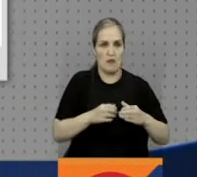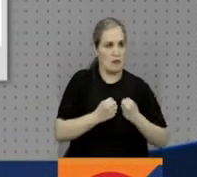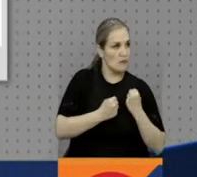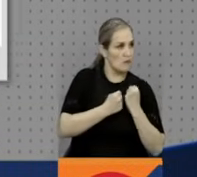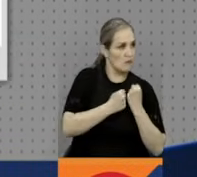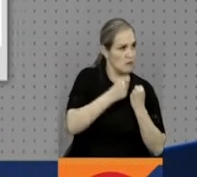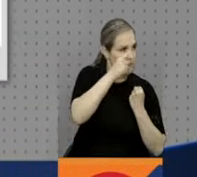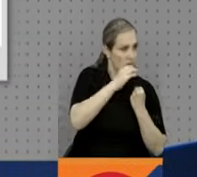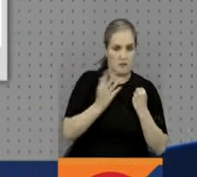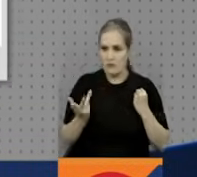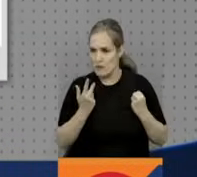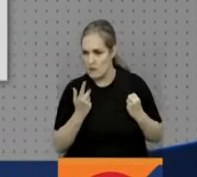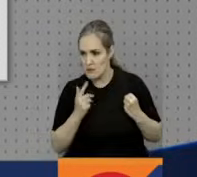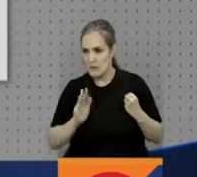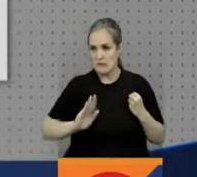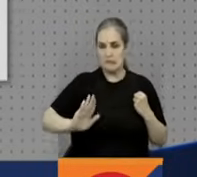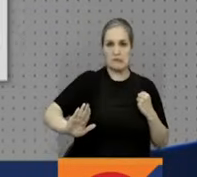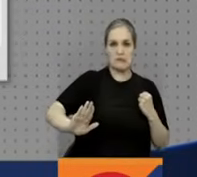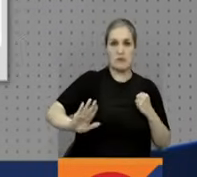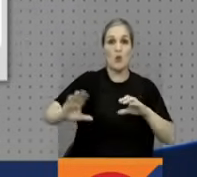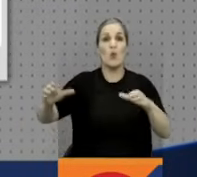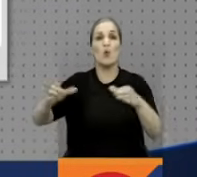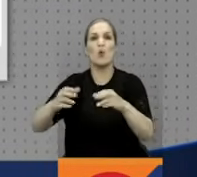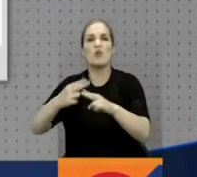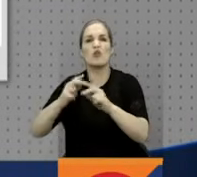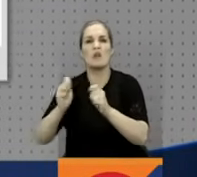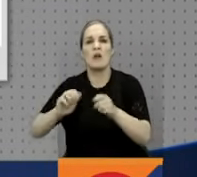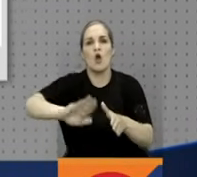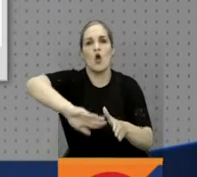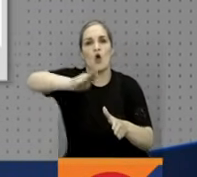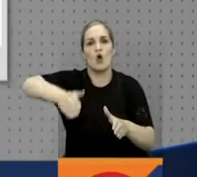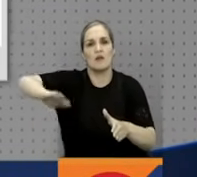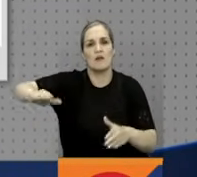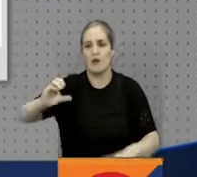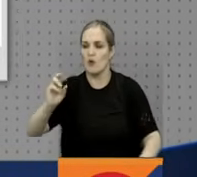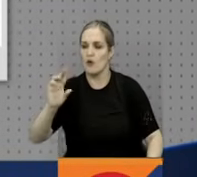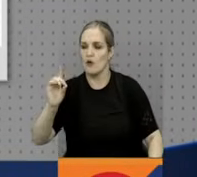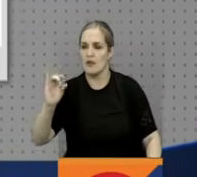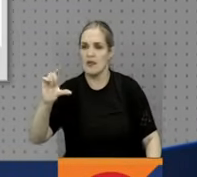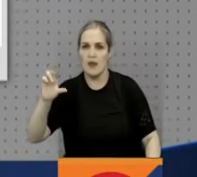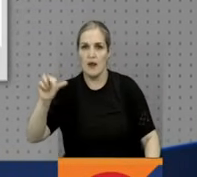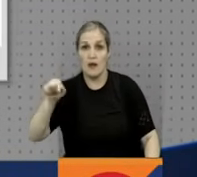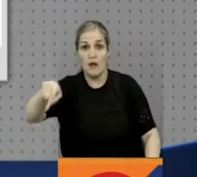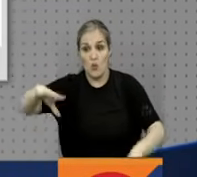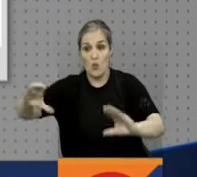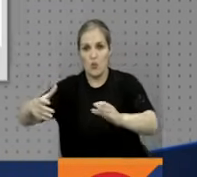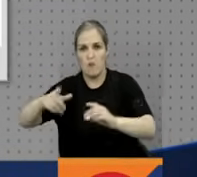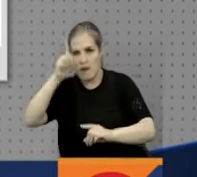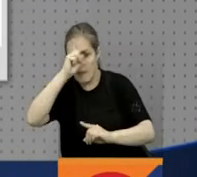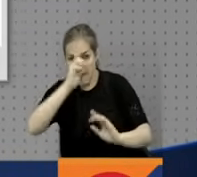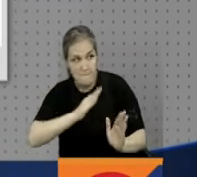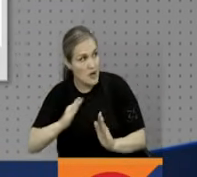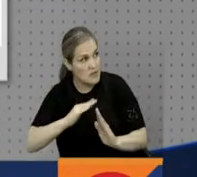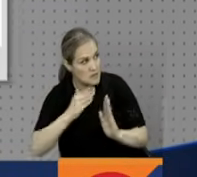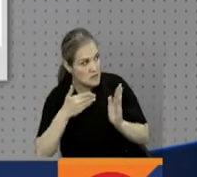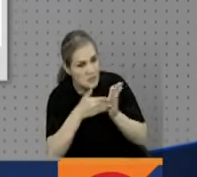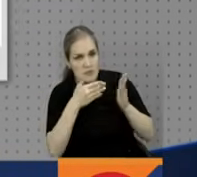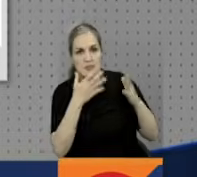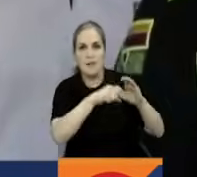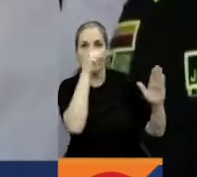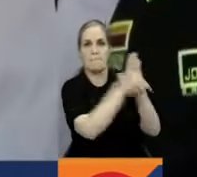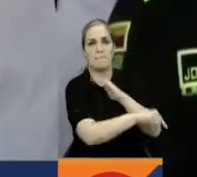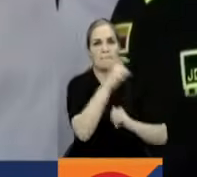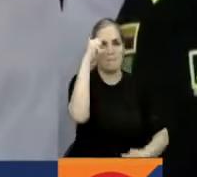fuentes en la zona, el grupo criminal La Cordillera estaría planeando atentar contra la vida del candidato presidencial Gustavo Petro